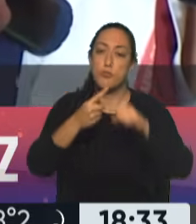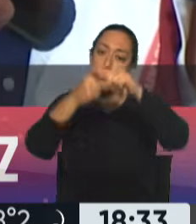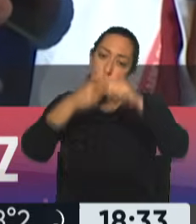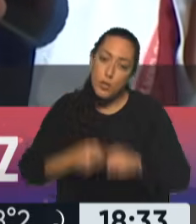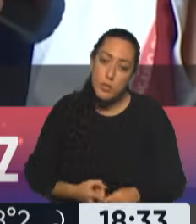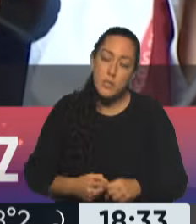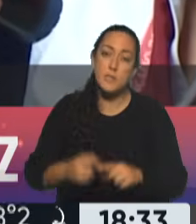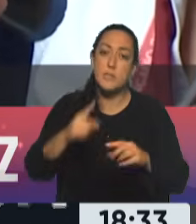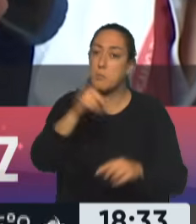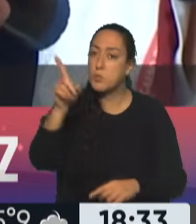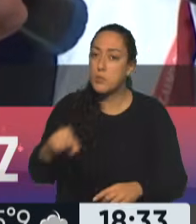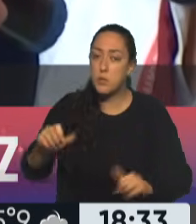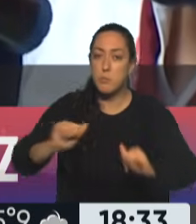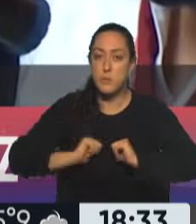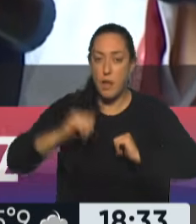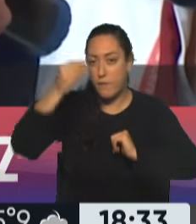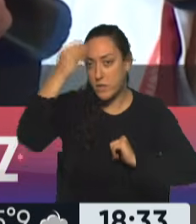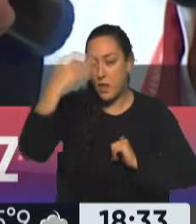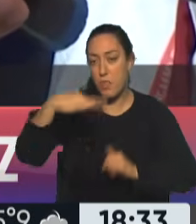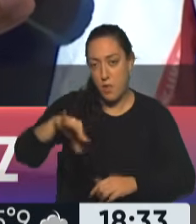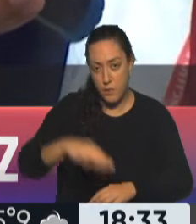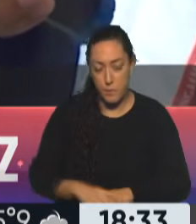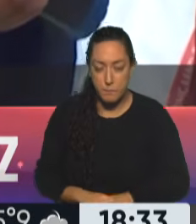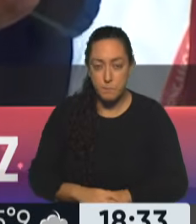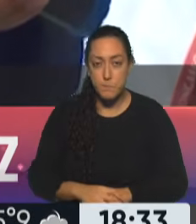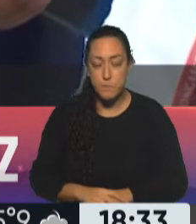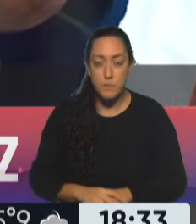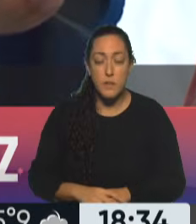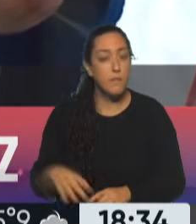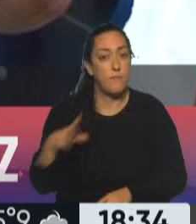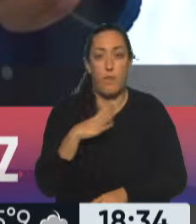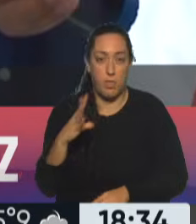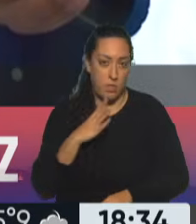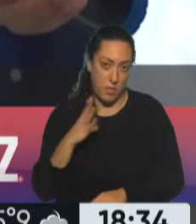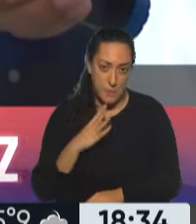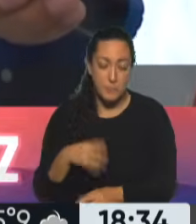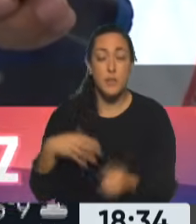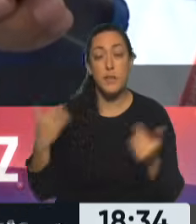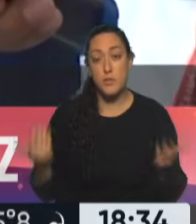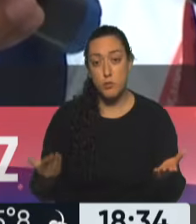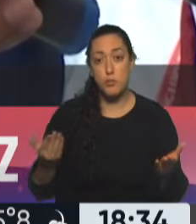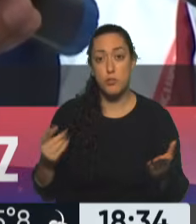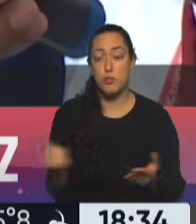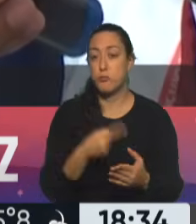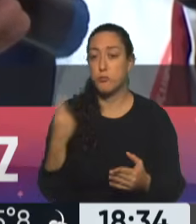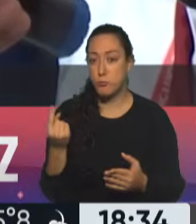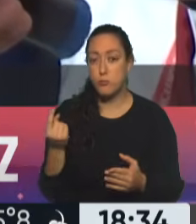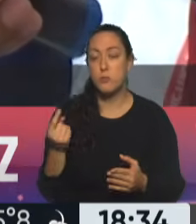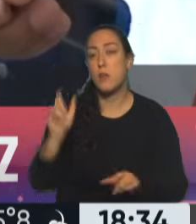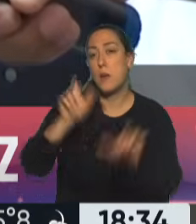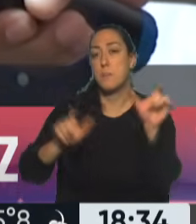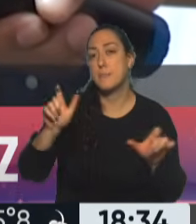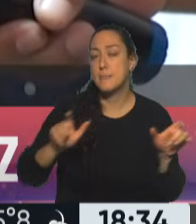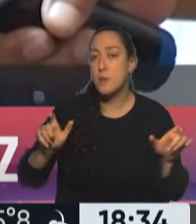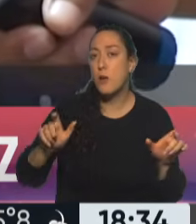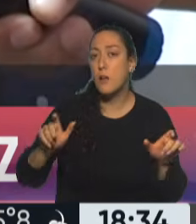al 100% oficialmente aún está por develarse. Entonces, nosotros ¿a qué llamamos? Pues a lo que corresponde,